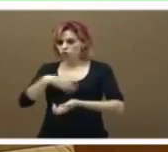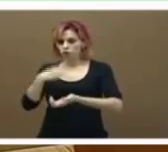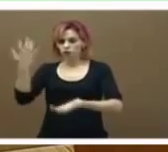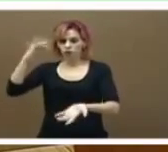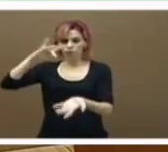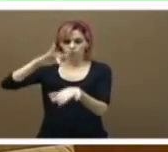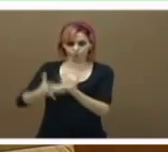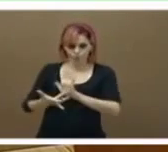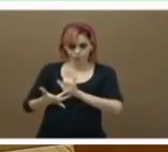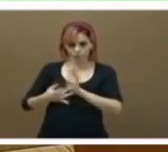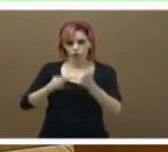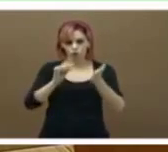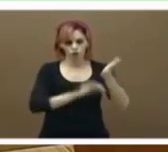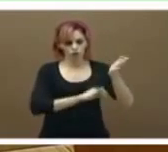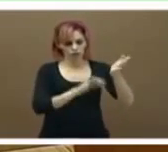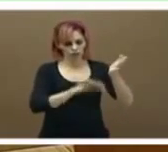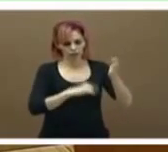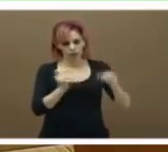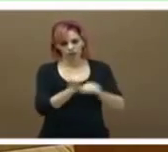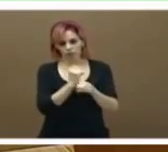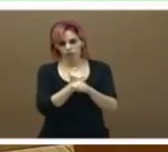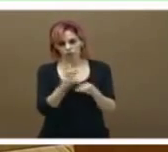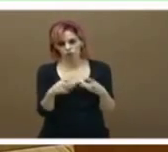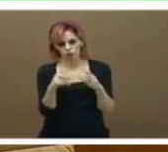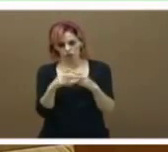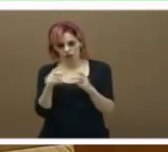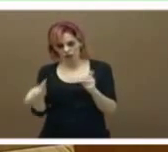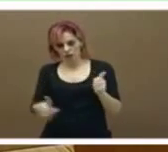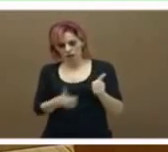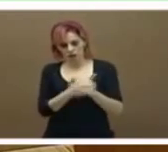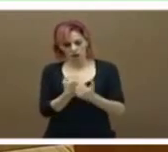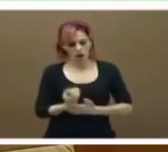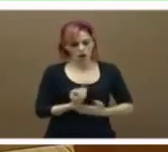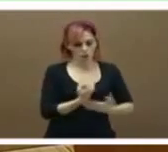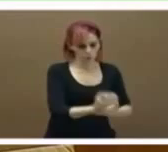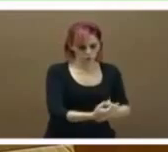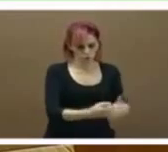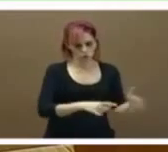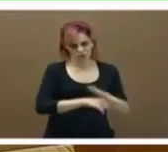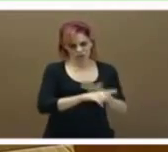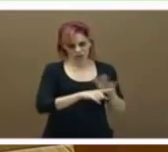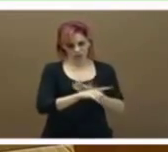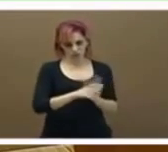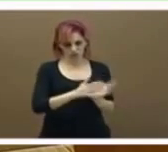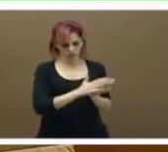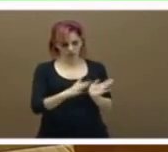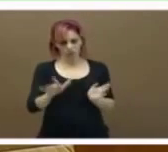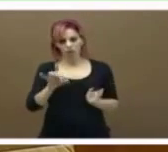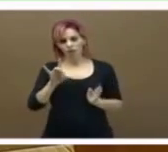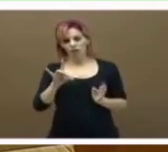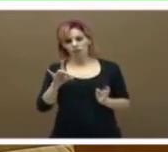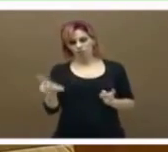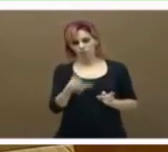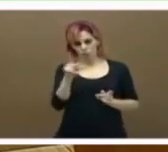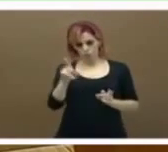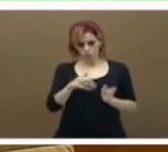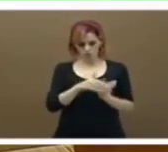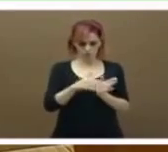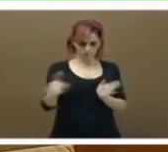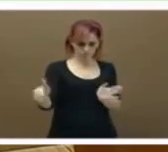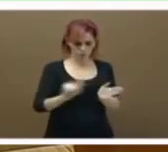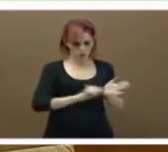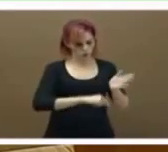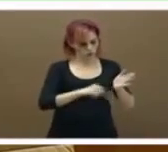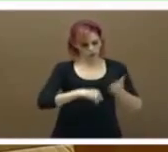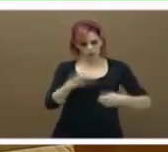la contratación de los trabajadores sociales de apoyo a la renta básica desde el 15 de julio. Les recuerdo que